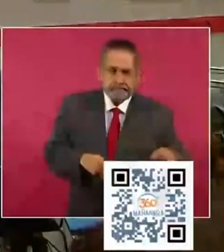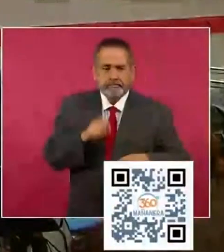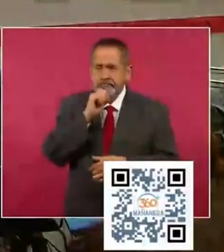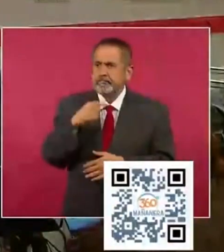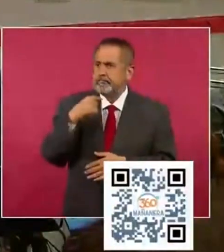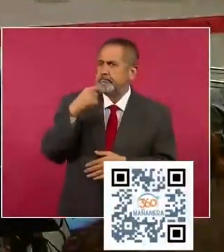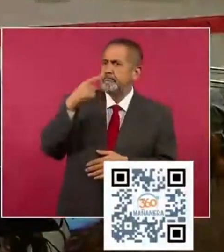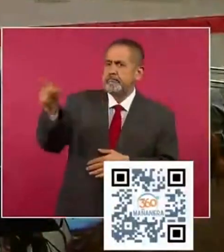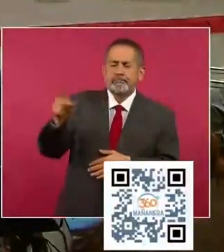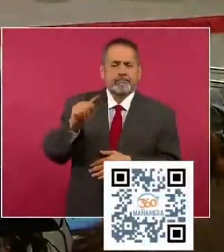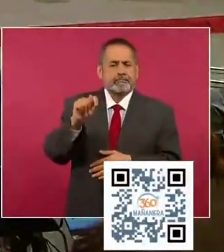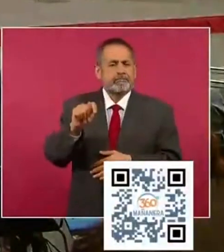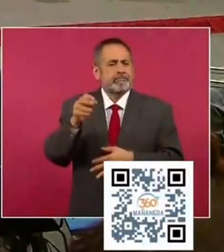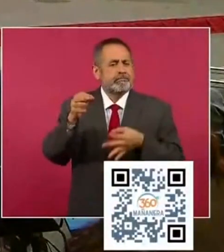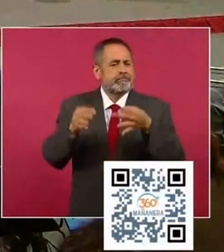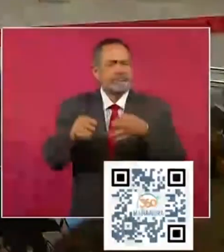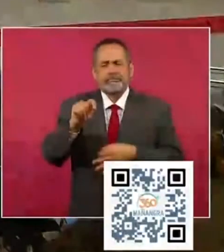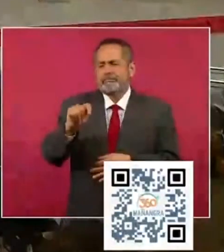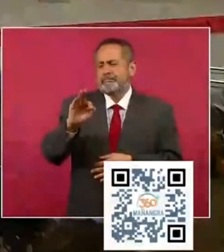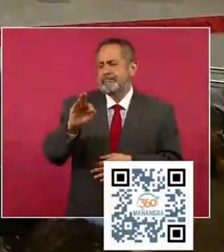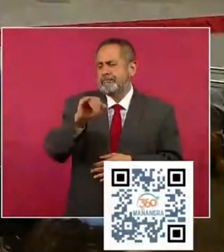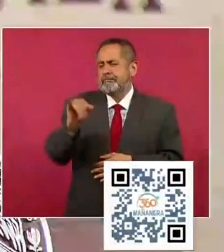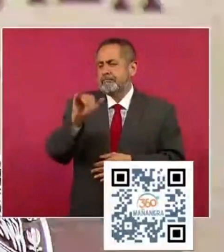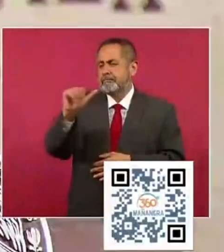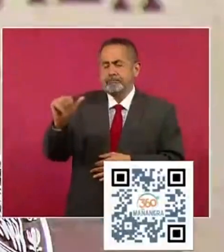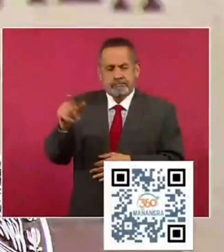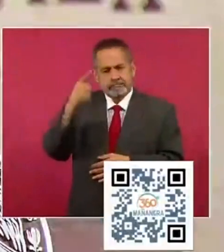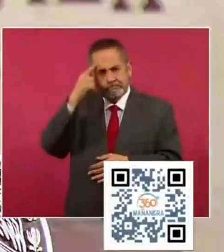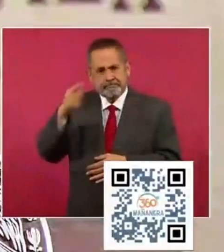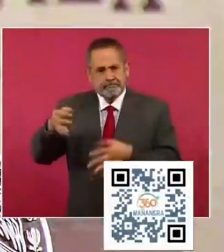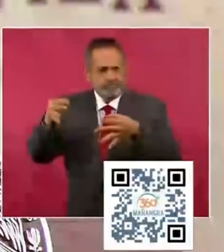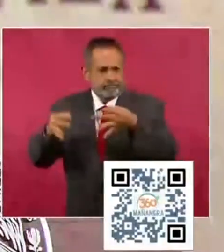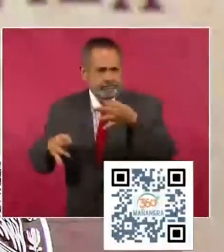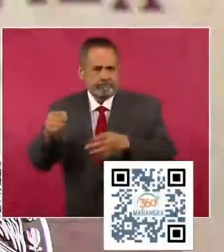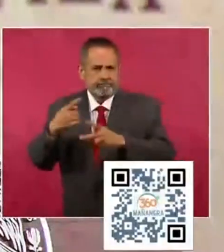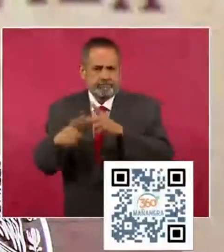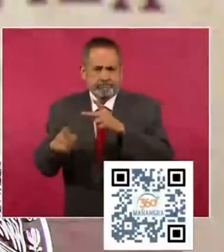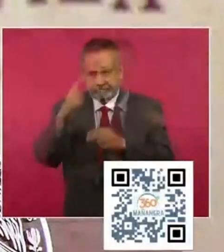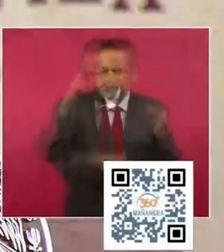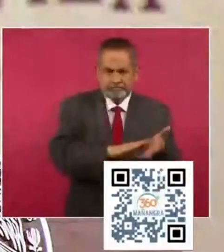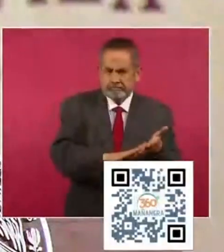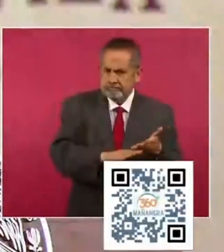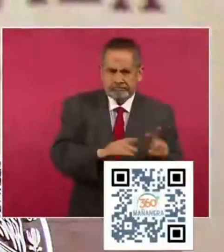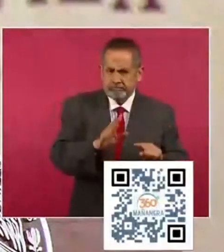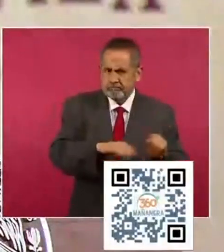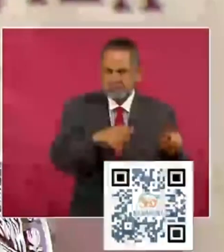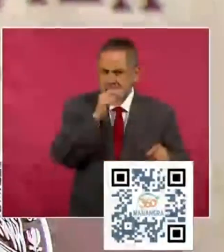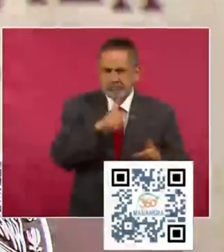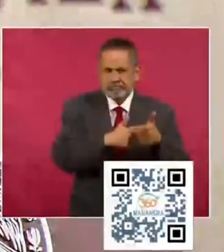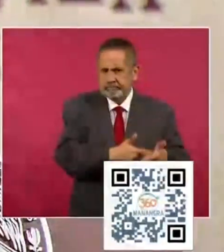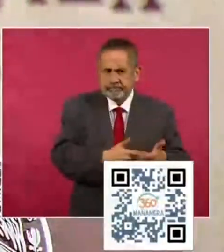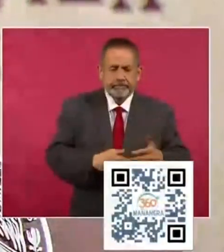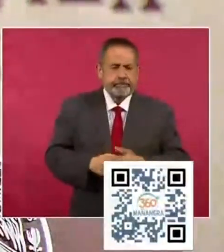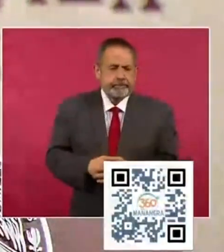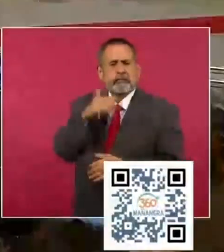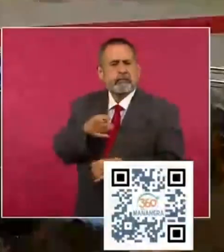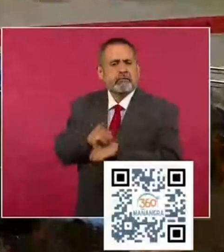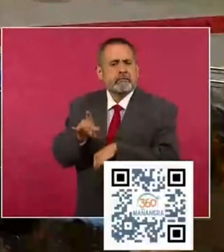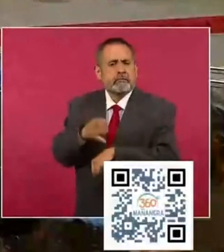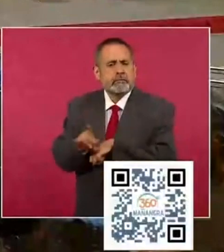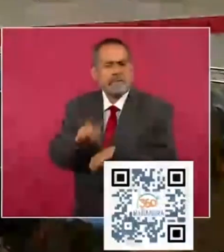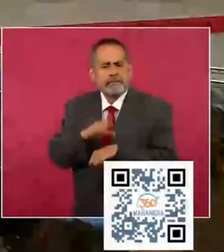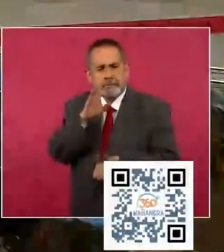Federal de Justicia administrativa no para poder revocar estas autorizaciones Y bueno pues las acciones a seguir